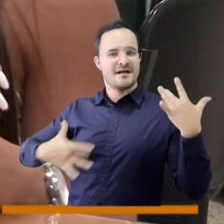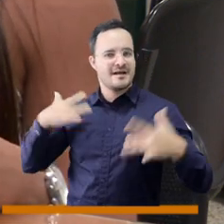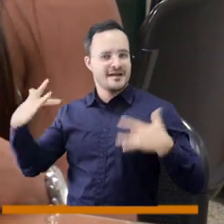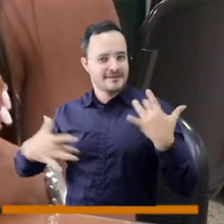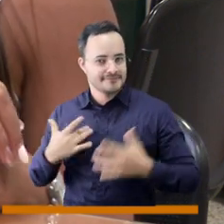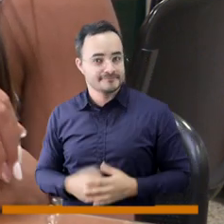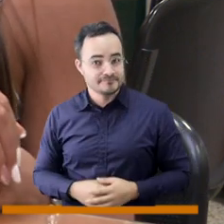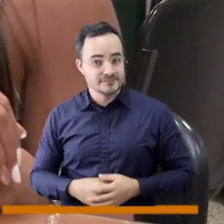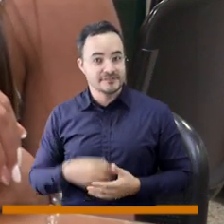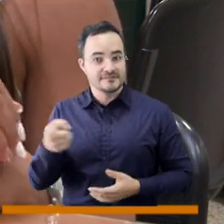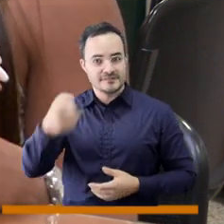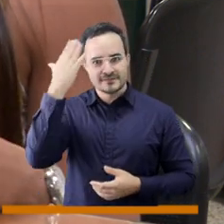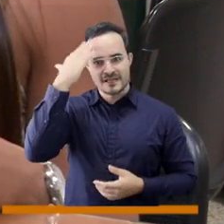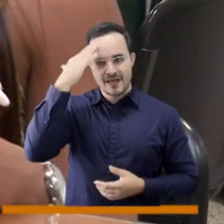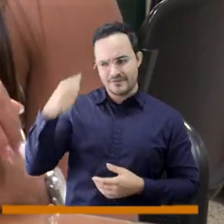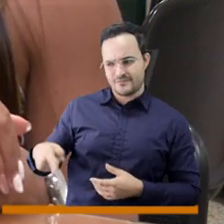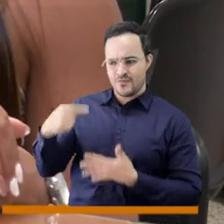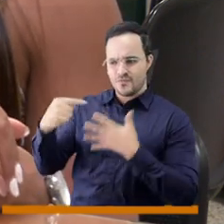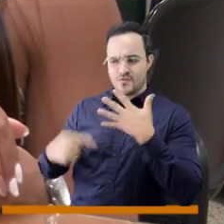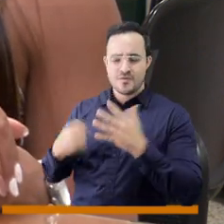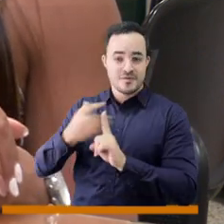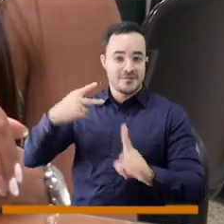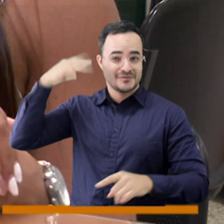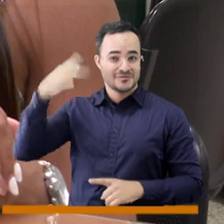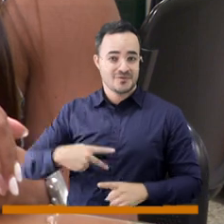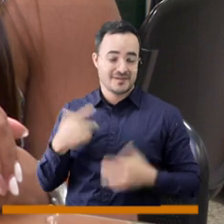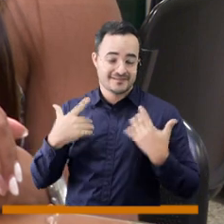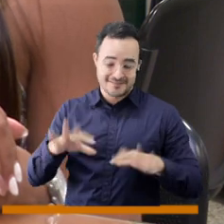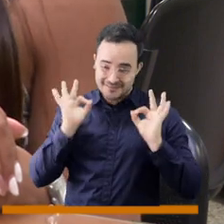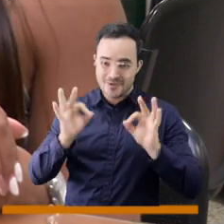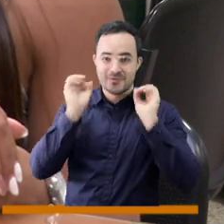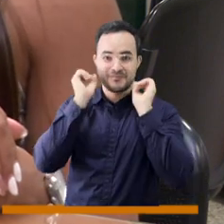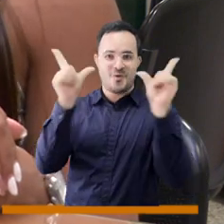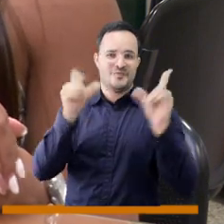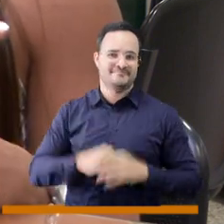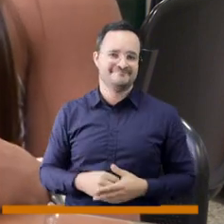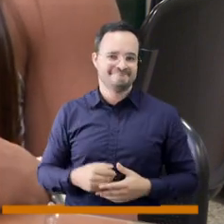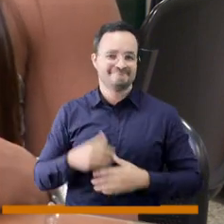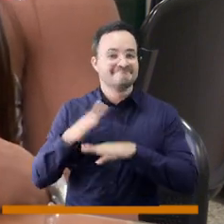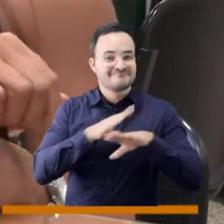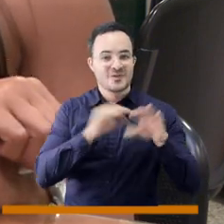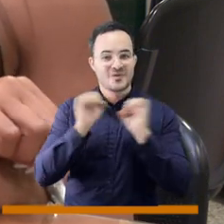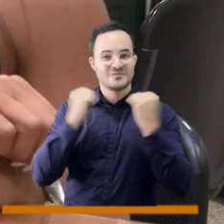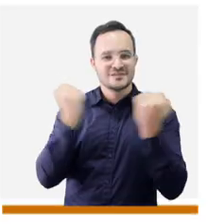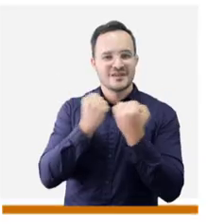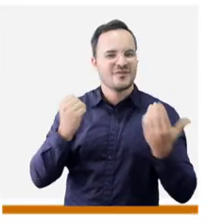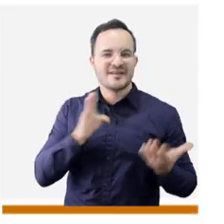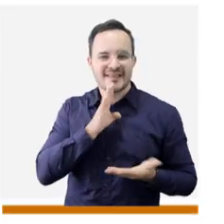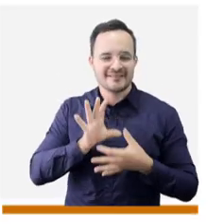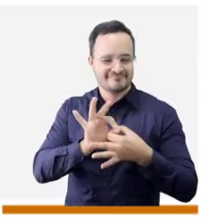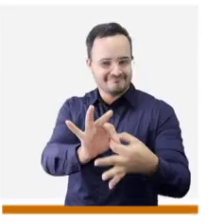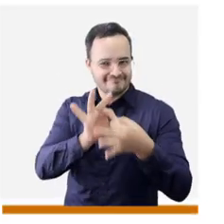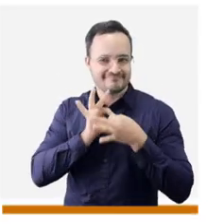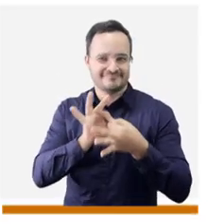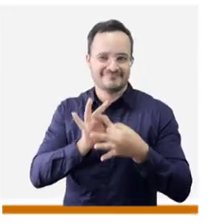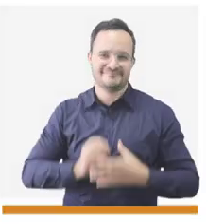conocer varias joyas históricas que seguramente se van a sorprender. Porque el Consejo somos tú y yo.